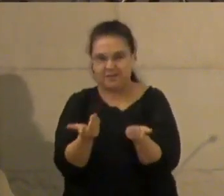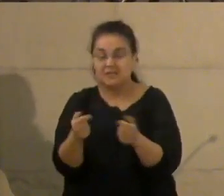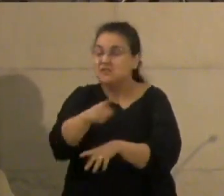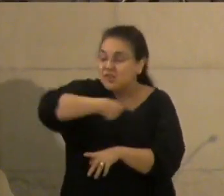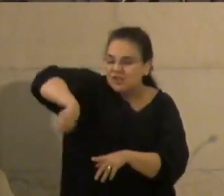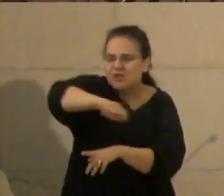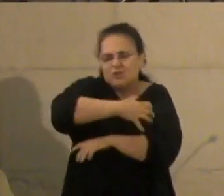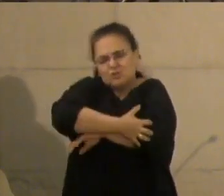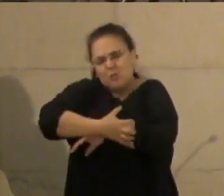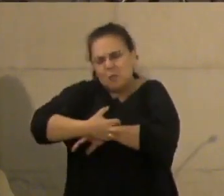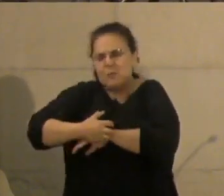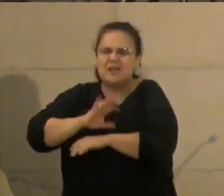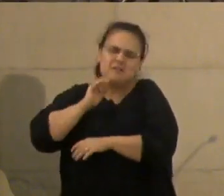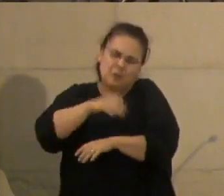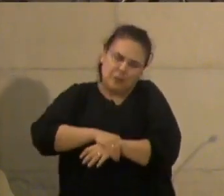humildes y sencillos.